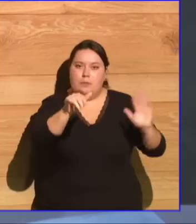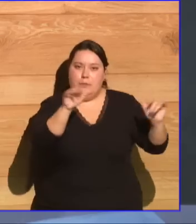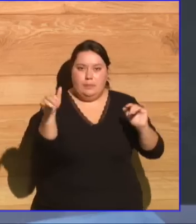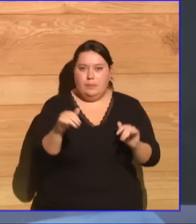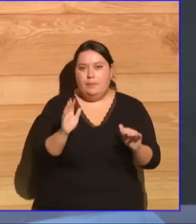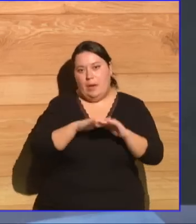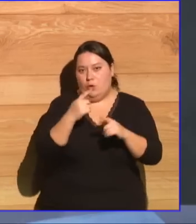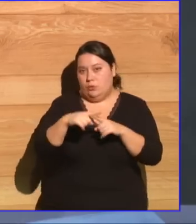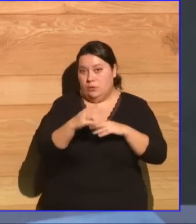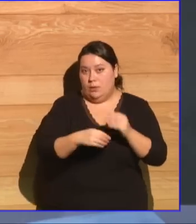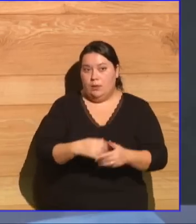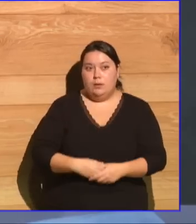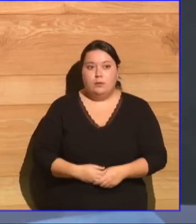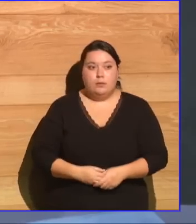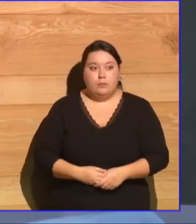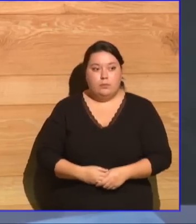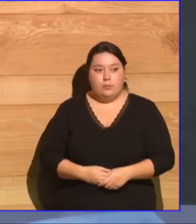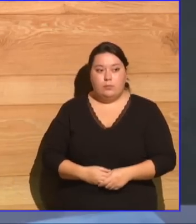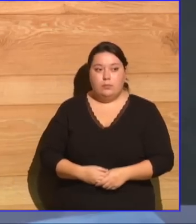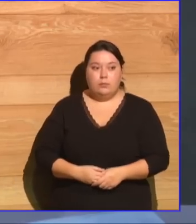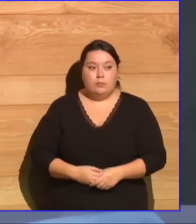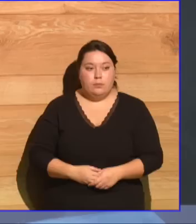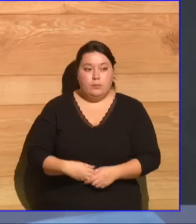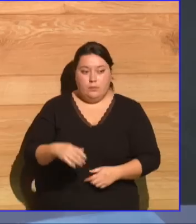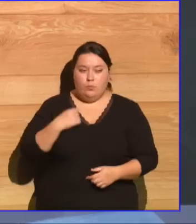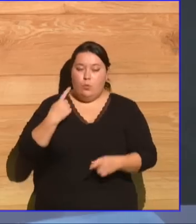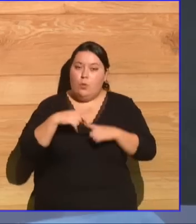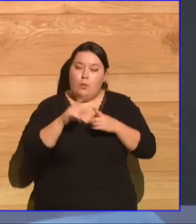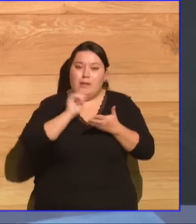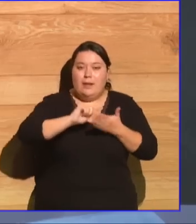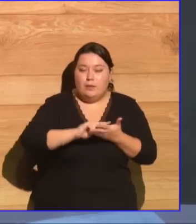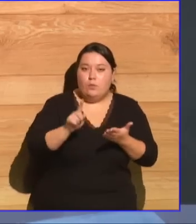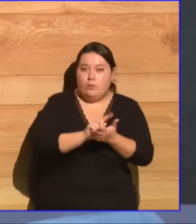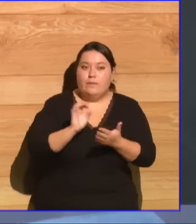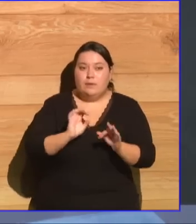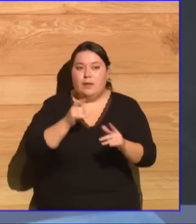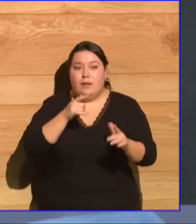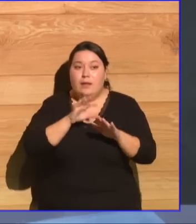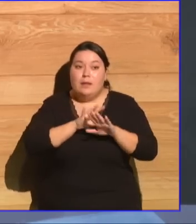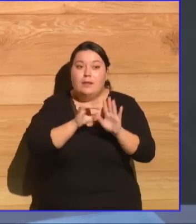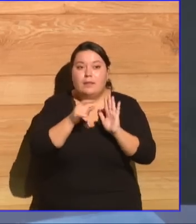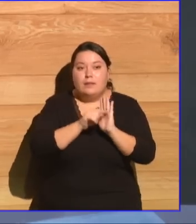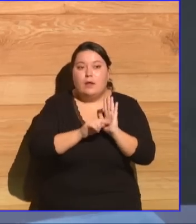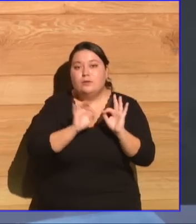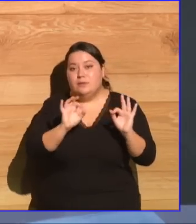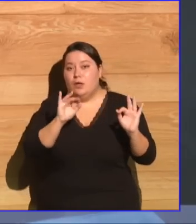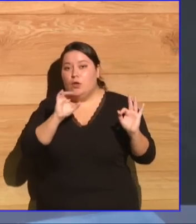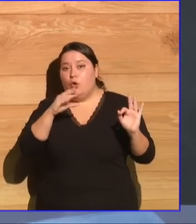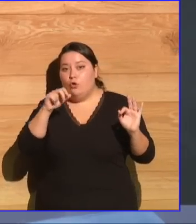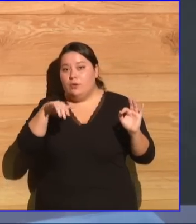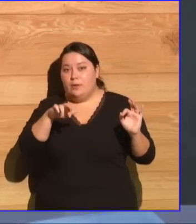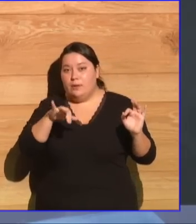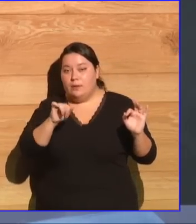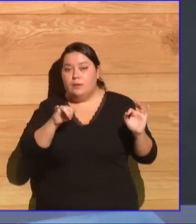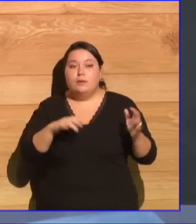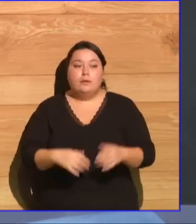Entonces, aquí, por ejemplo, Tom Stoppard hizo mucha reescritura, pero ese diálogo en concreto se supone que es del propio Connery, como